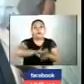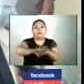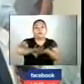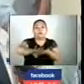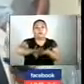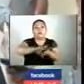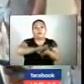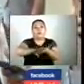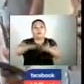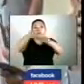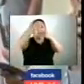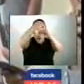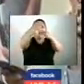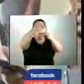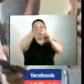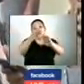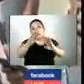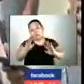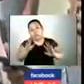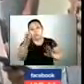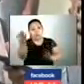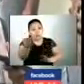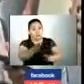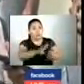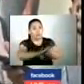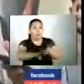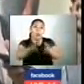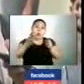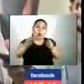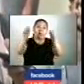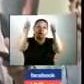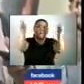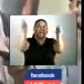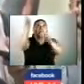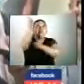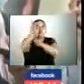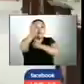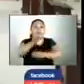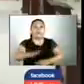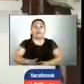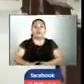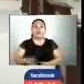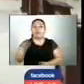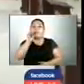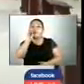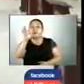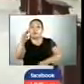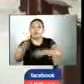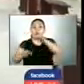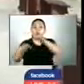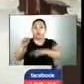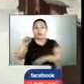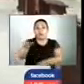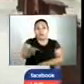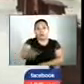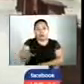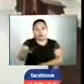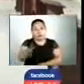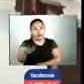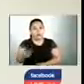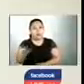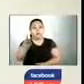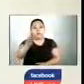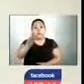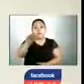ventanas y cortinas. Ponce enfatizó que para la construcción del Salón Injiboa se invirtieron